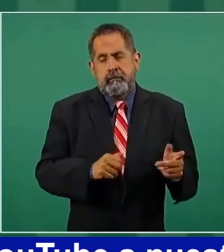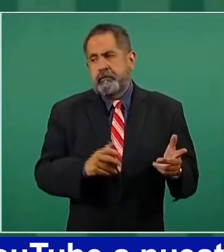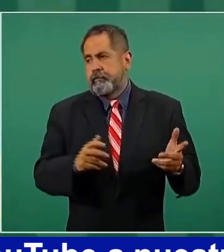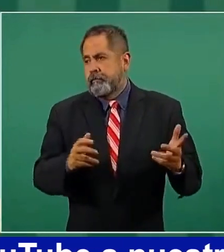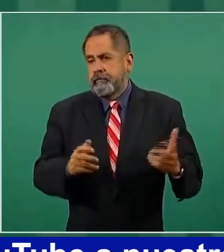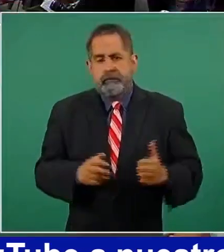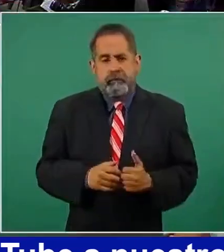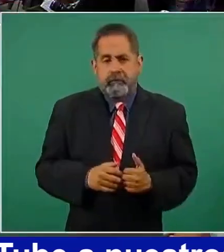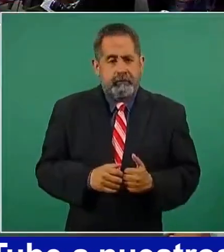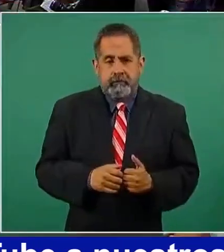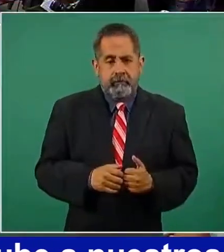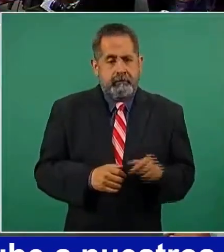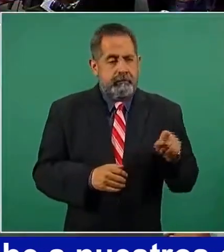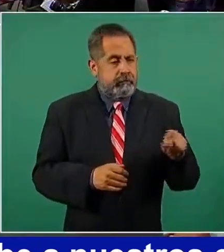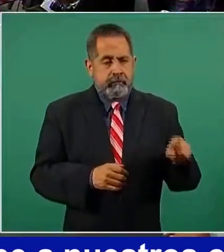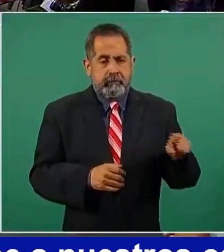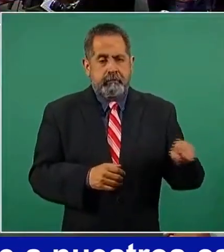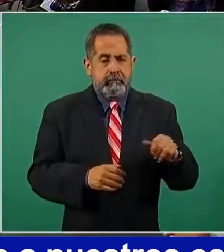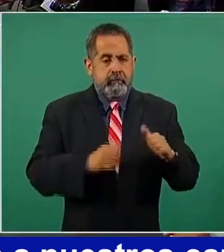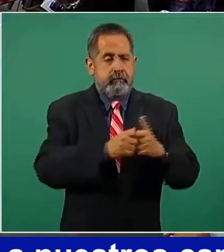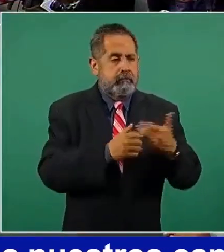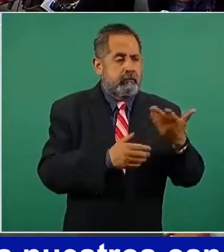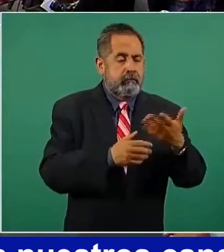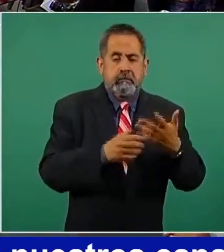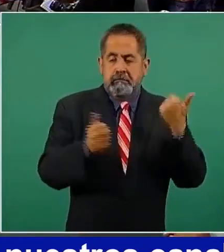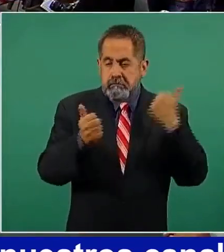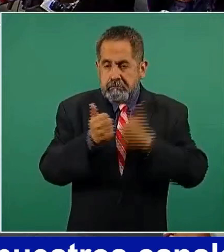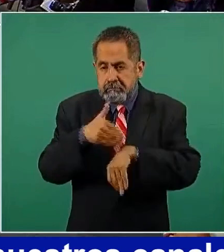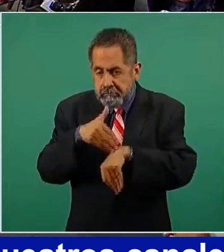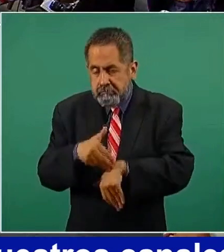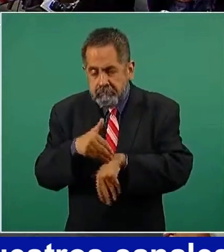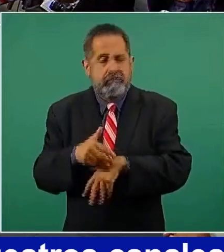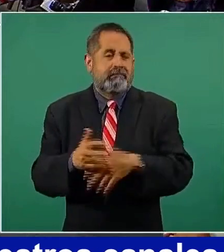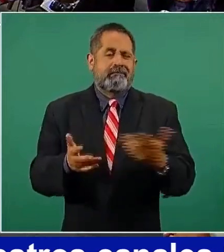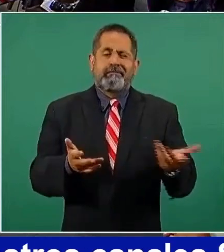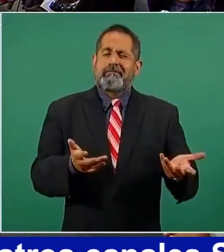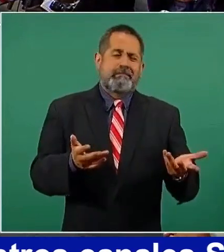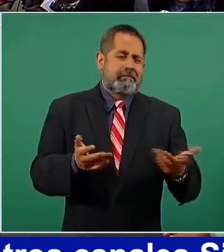por el servilismo